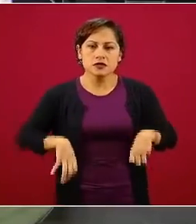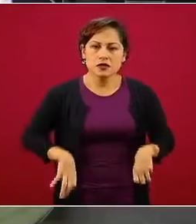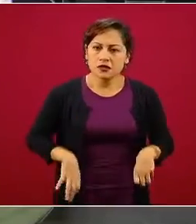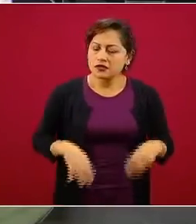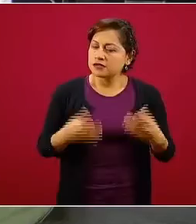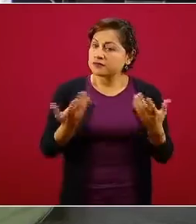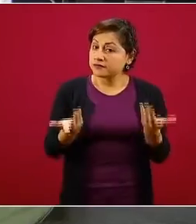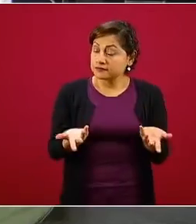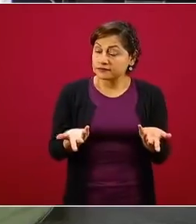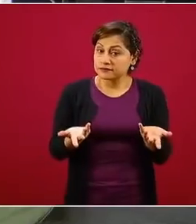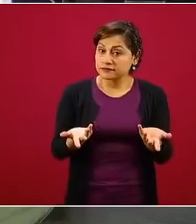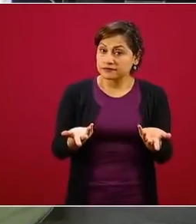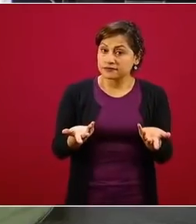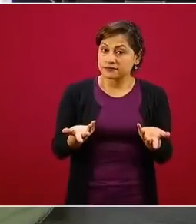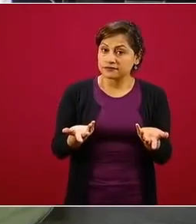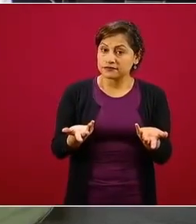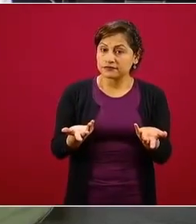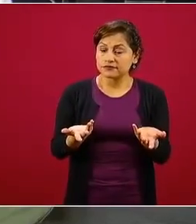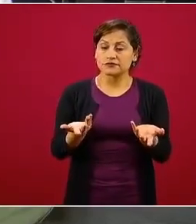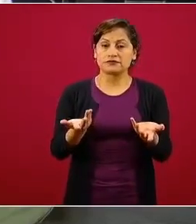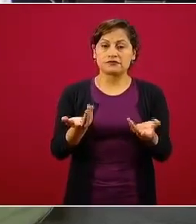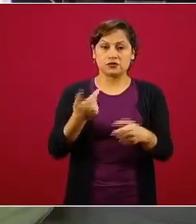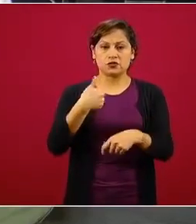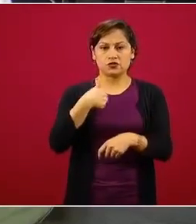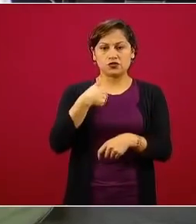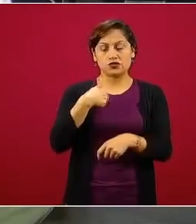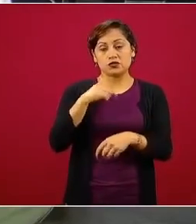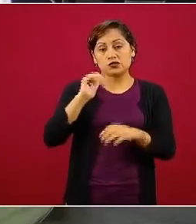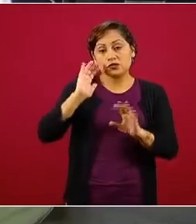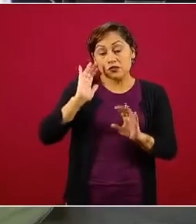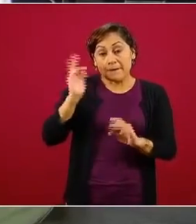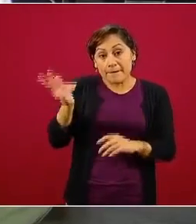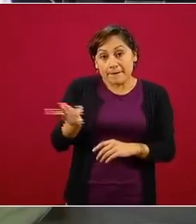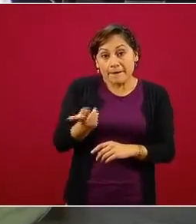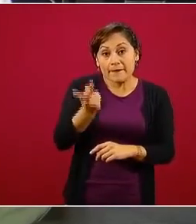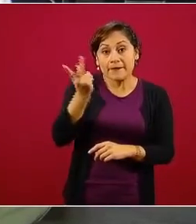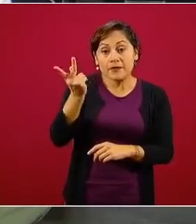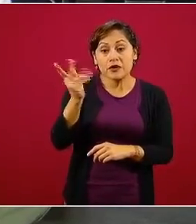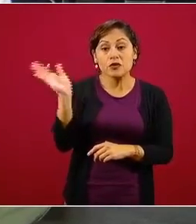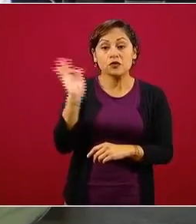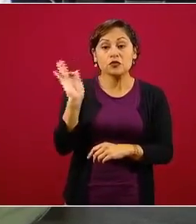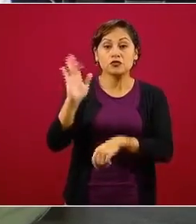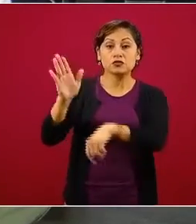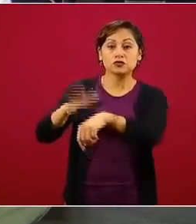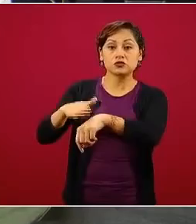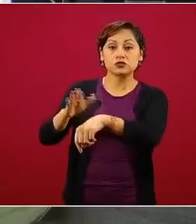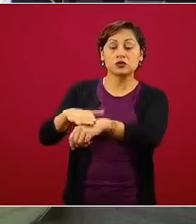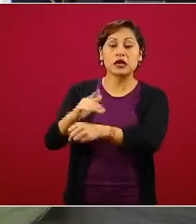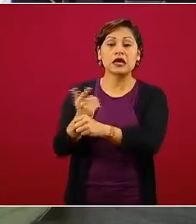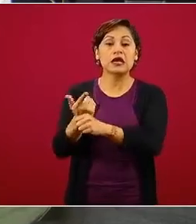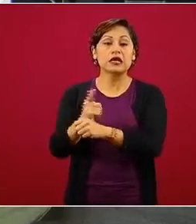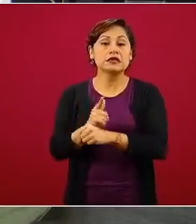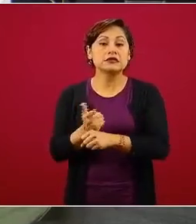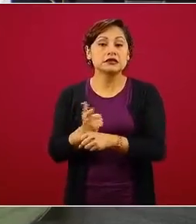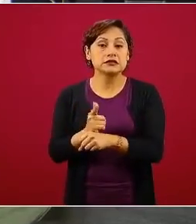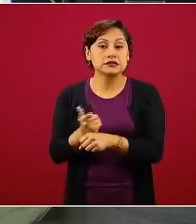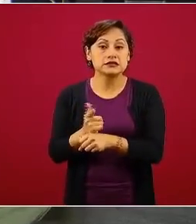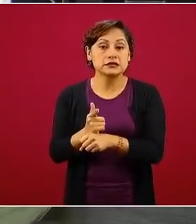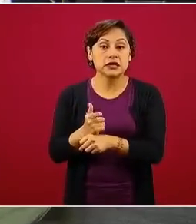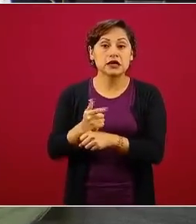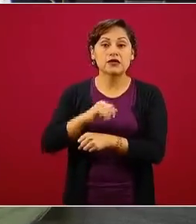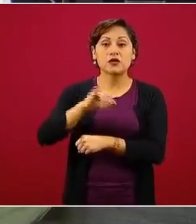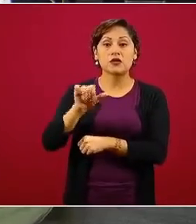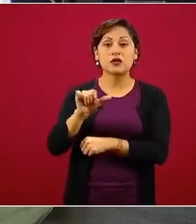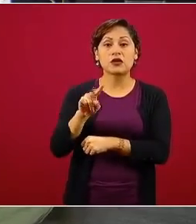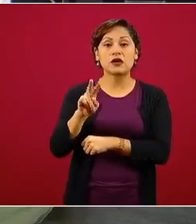posible que pudiese citarse al licenciado y capitán licenciado Javier